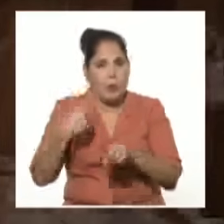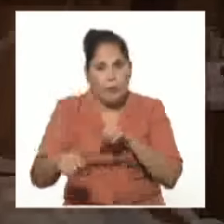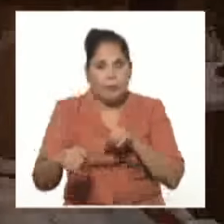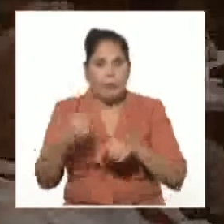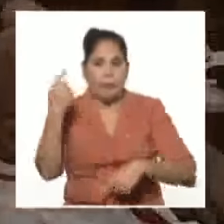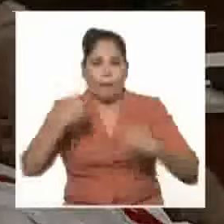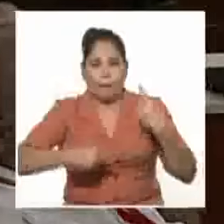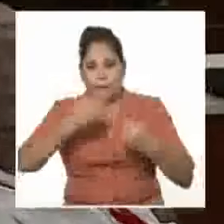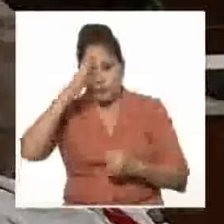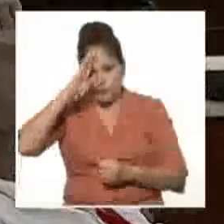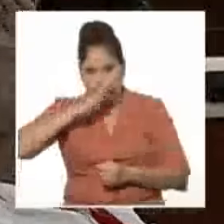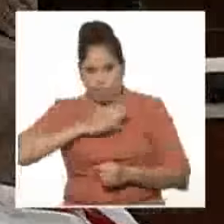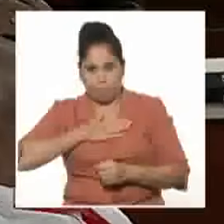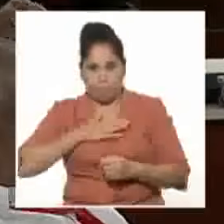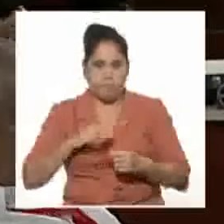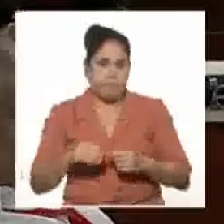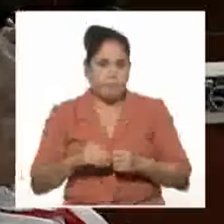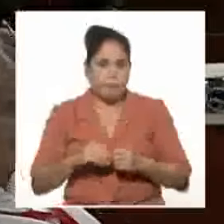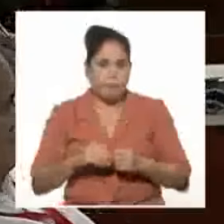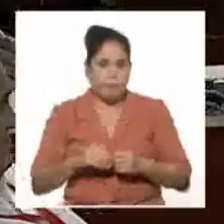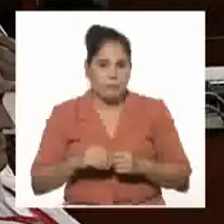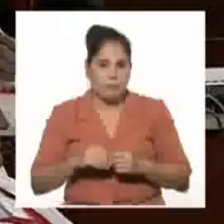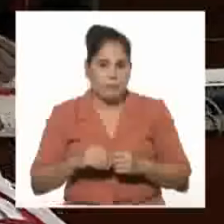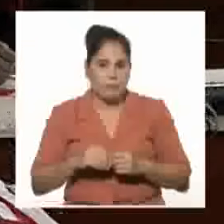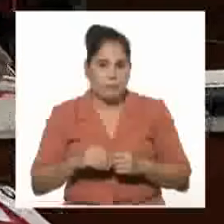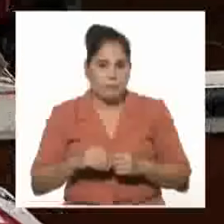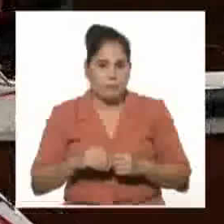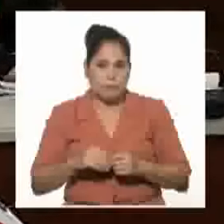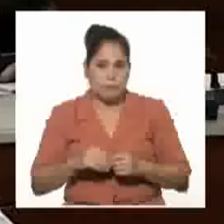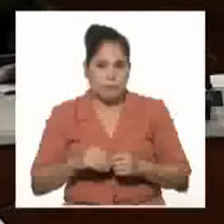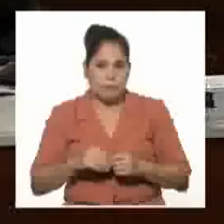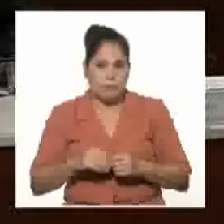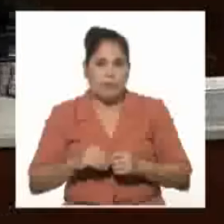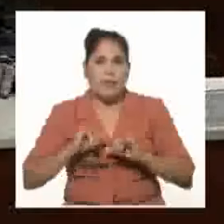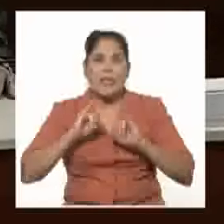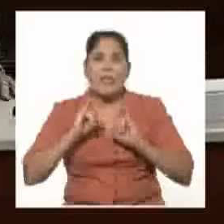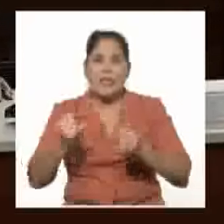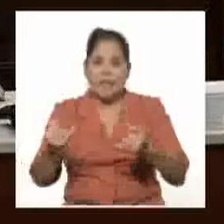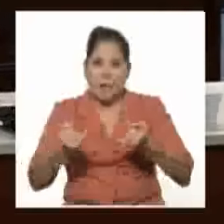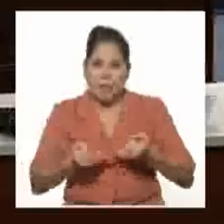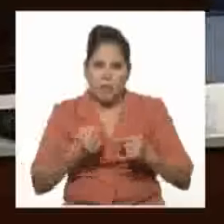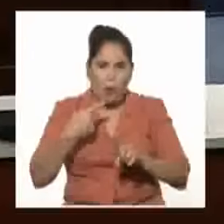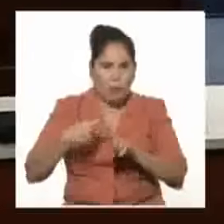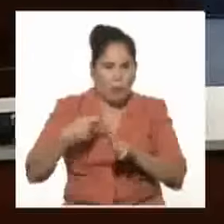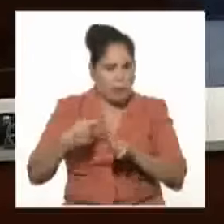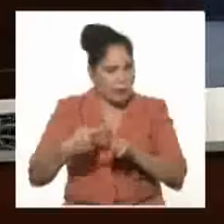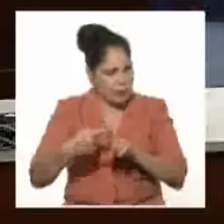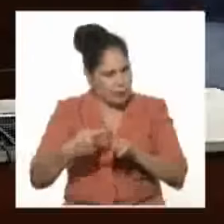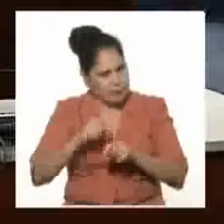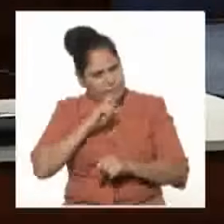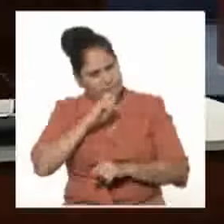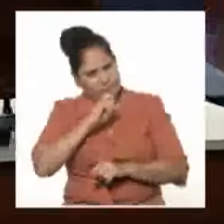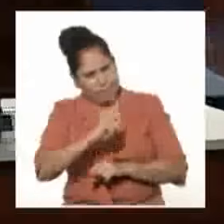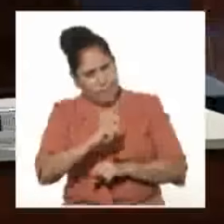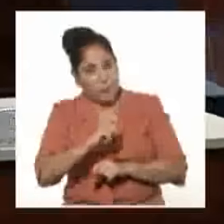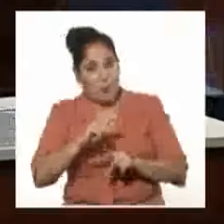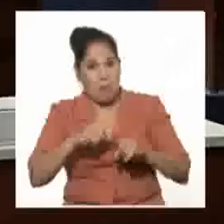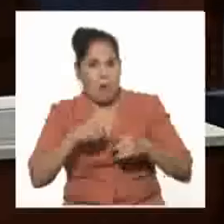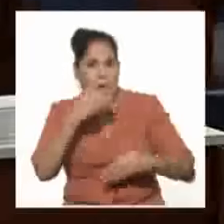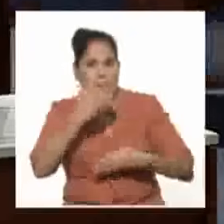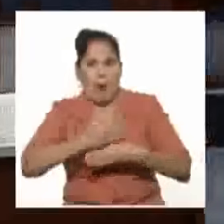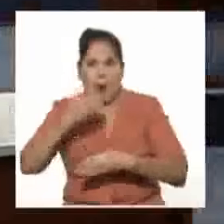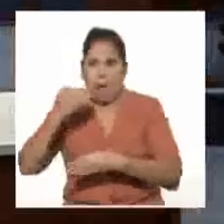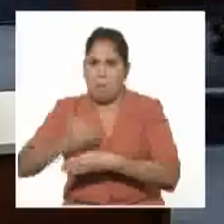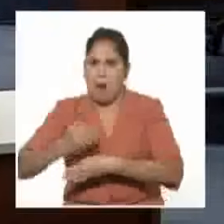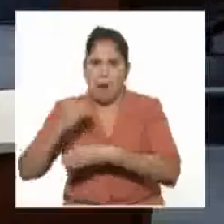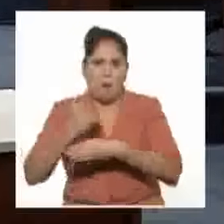Cuba. Lo sorprendente sería tener datos positivos en una economía brutalmente perseguida y cercada por la